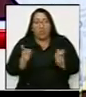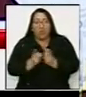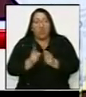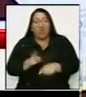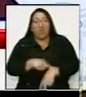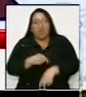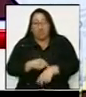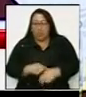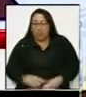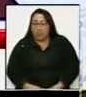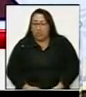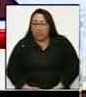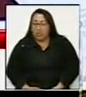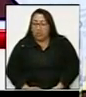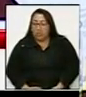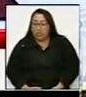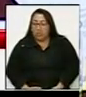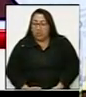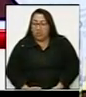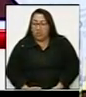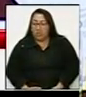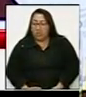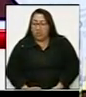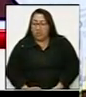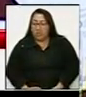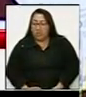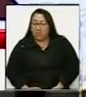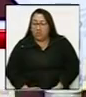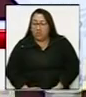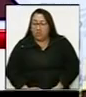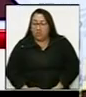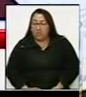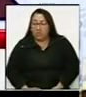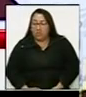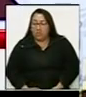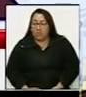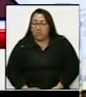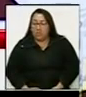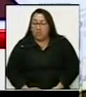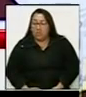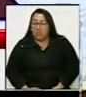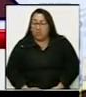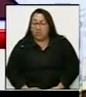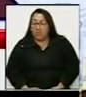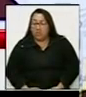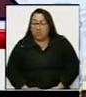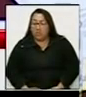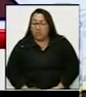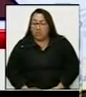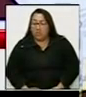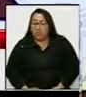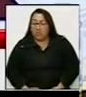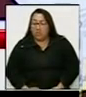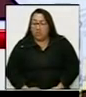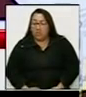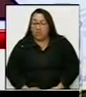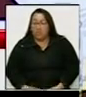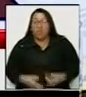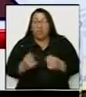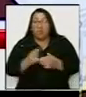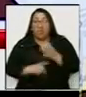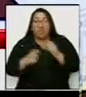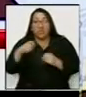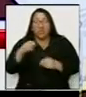largo plazo. Ese es el objetivo de la evaluación. No es una evaluación punitiva, sino una evaluación diagnóstica de necesidades